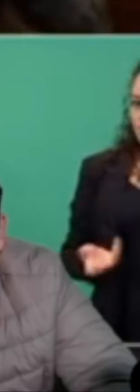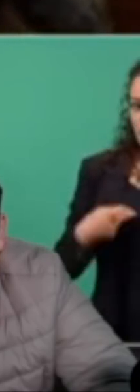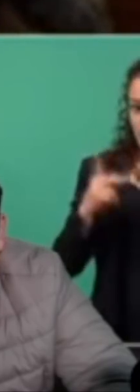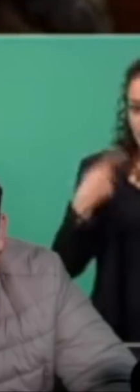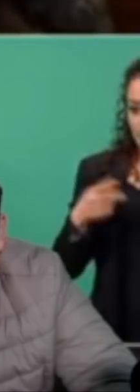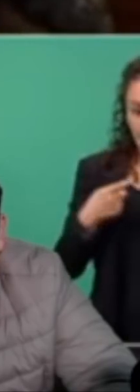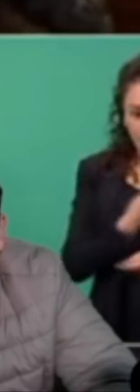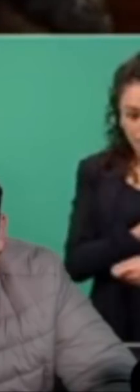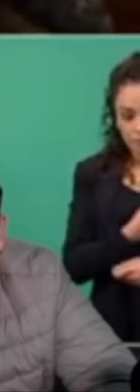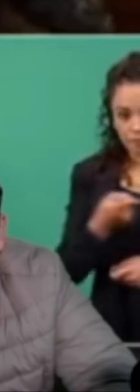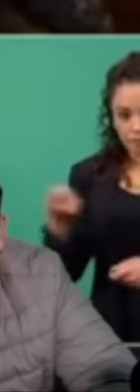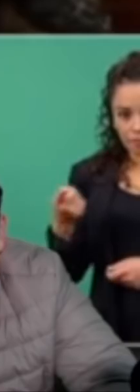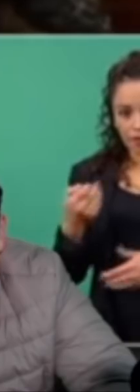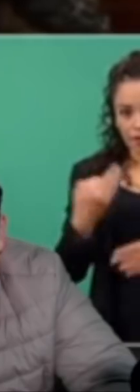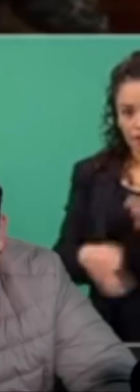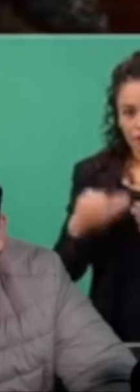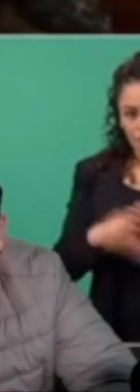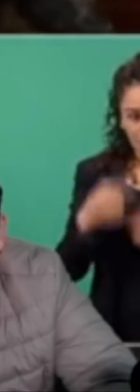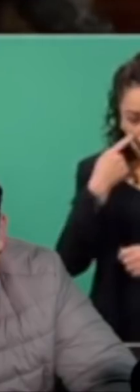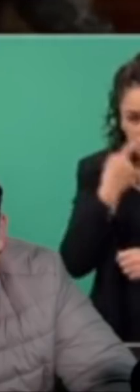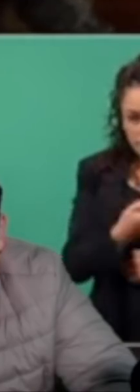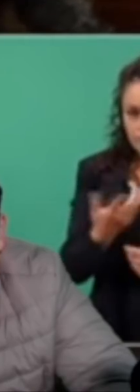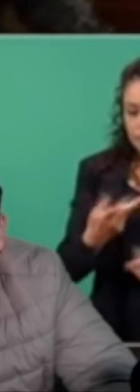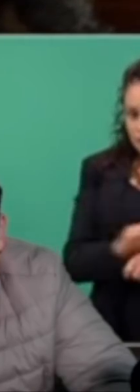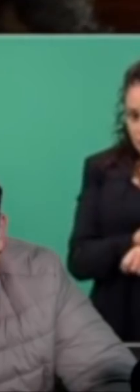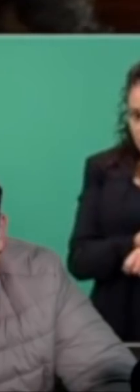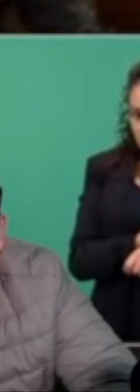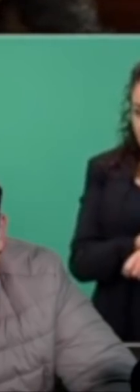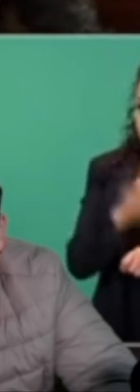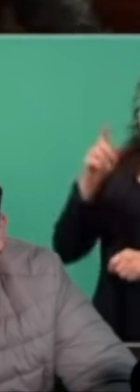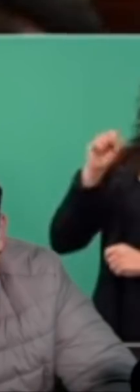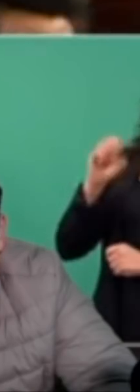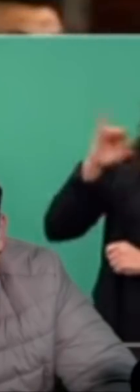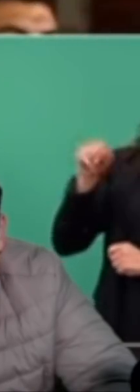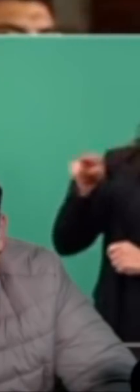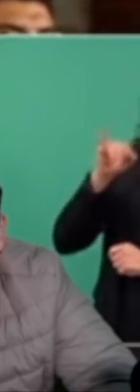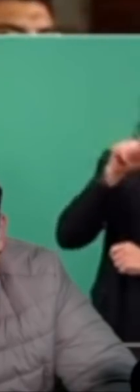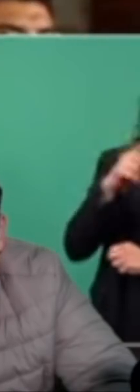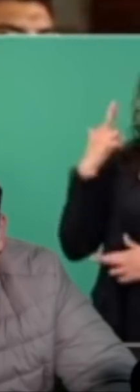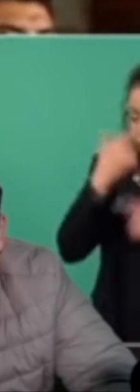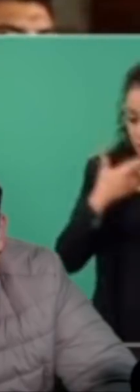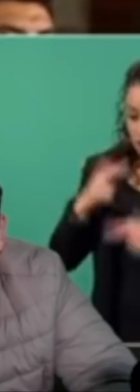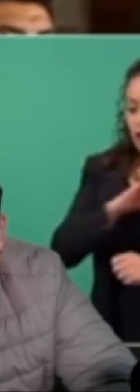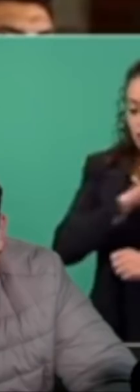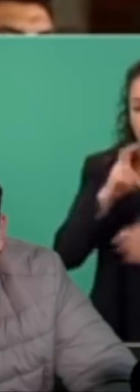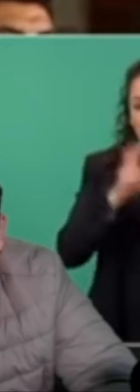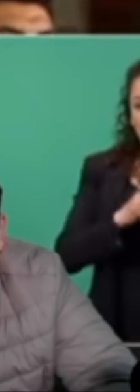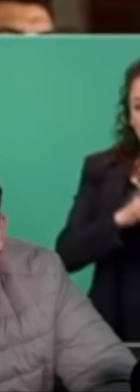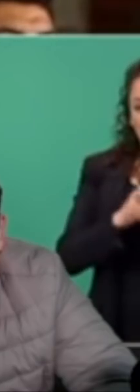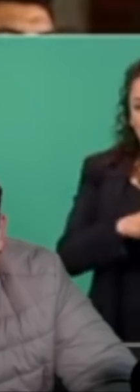lo hicieron, a pesar de que se lo solicitaron. Si la Corte atrae el caso, podría tomar la oportunidad para emitir una sentencia que corrija las fallas del